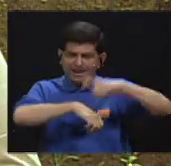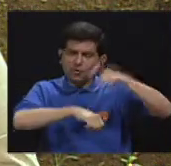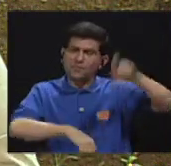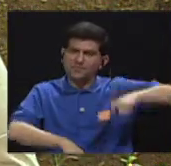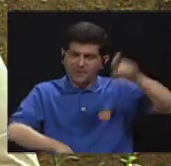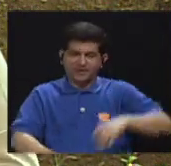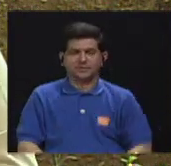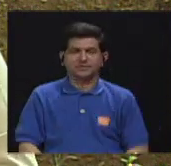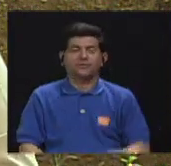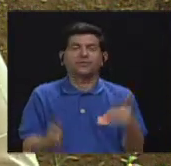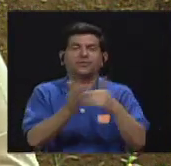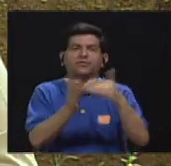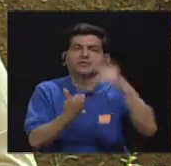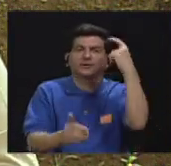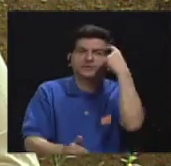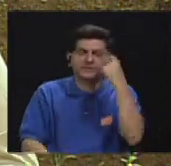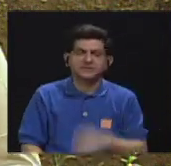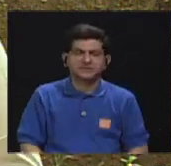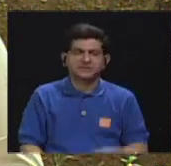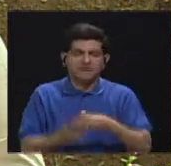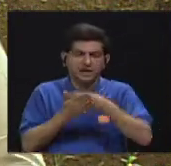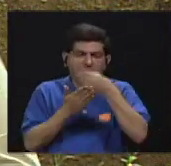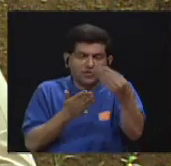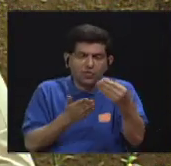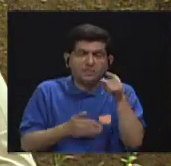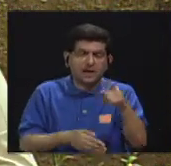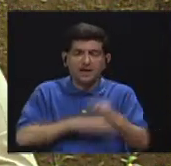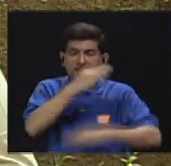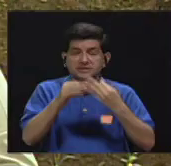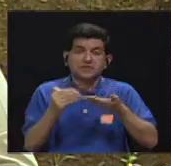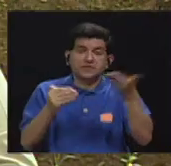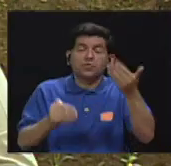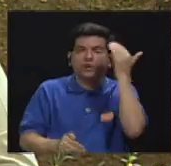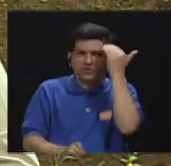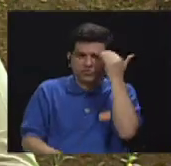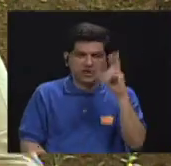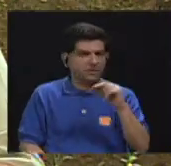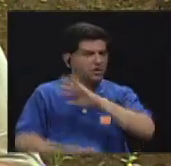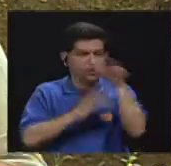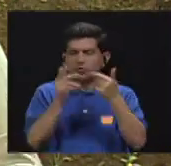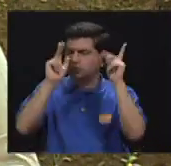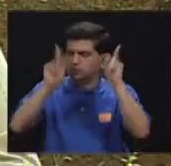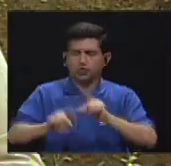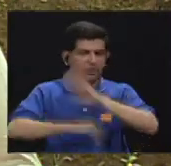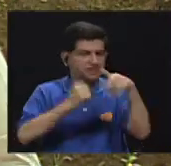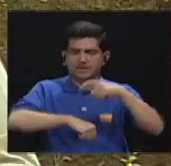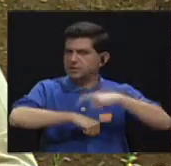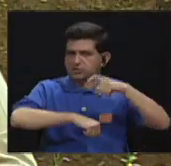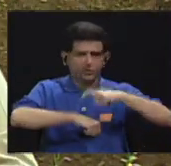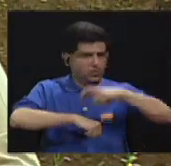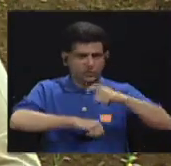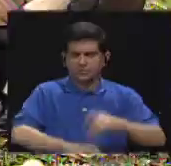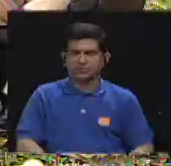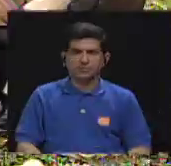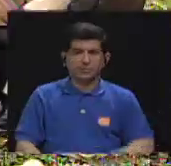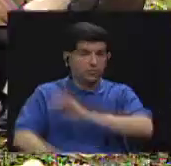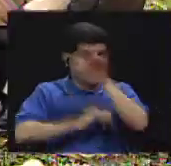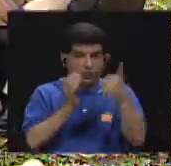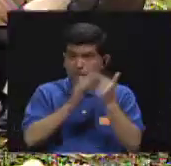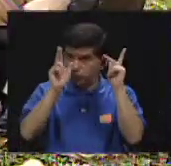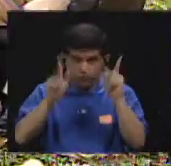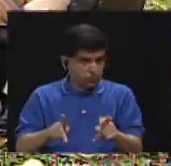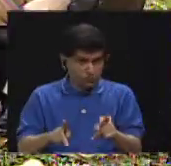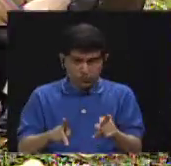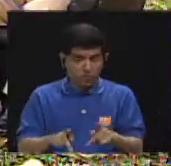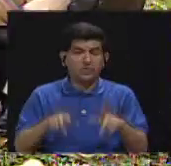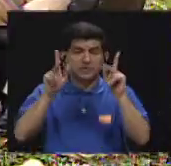momentos que lo necesitan, volvemos al punto, hay que saber cuándo consumir este tipo de pastas dentales porque no son para todas las personas en todo momento, ¿verdad? No son para todas